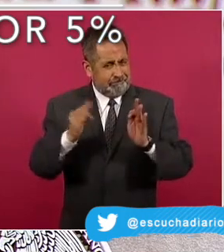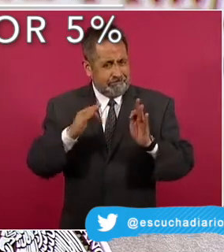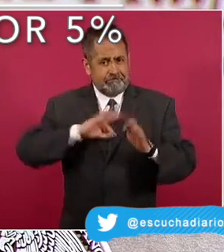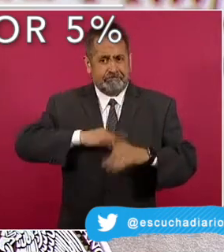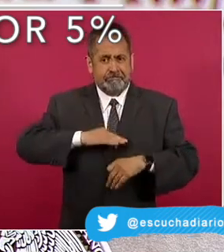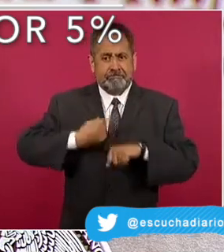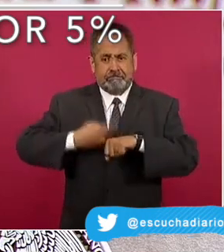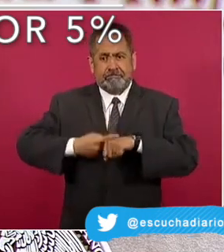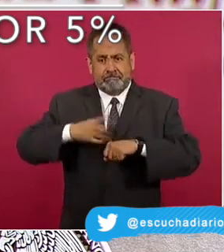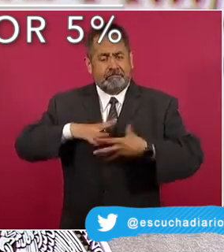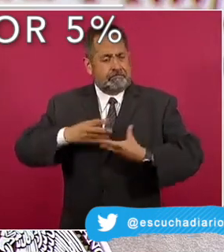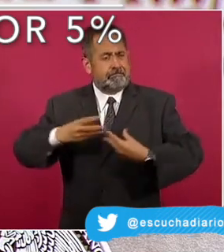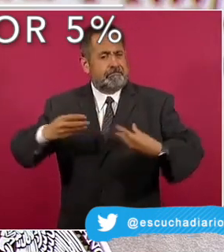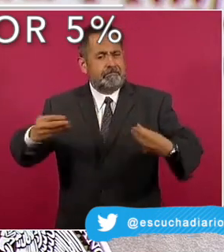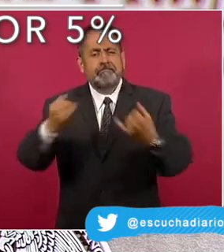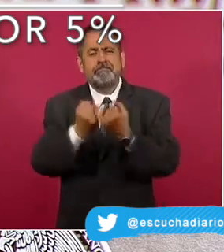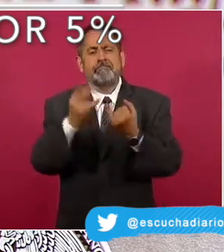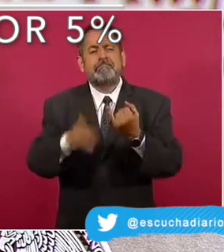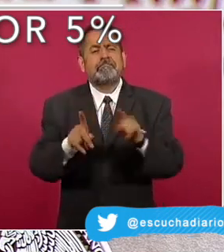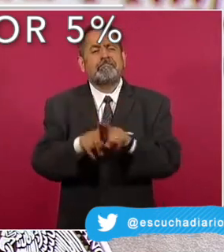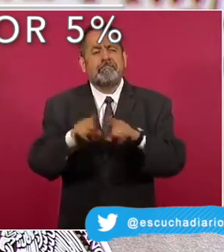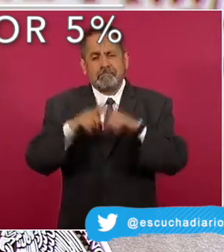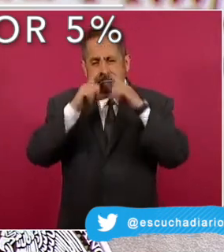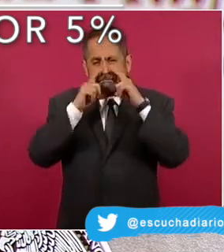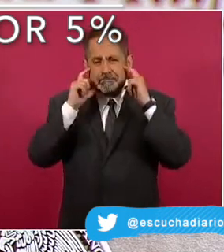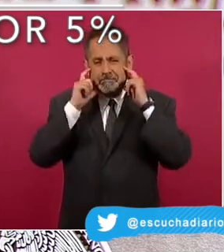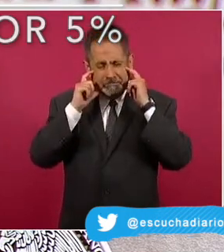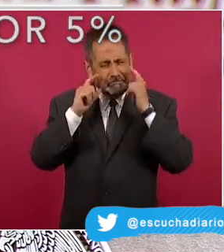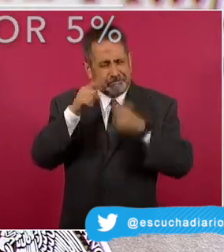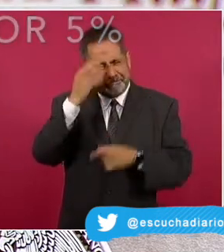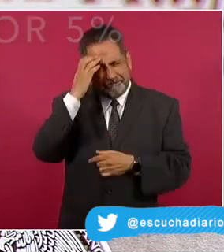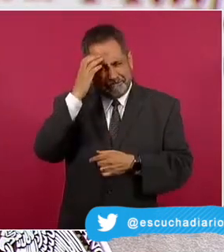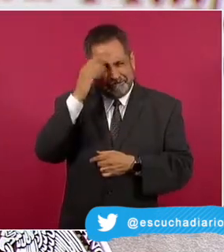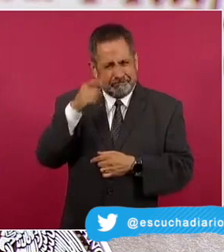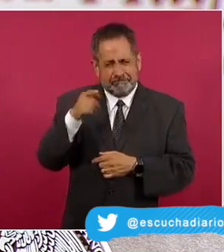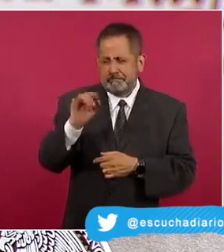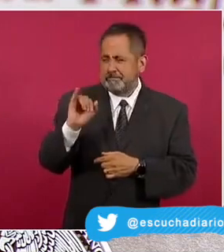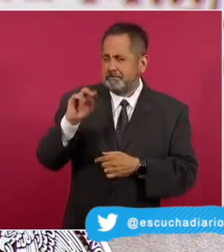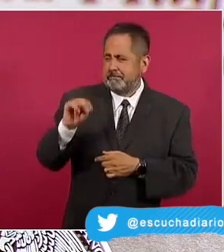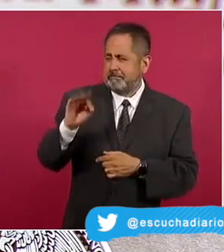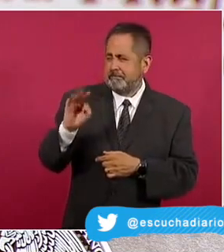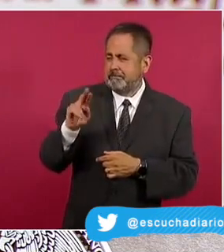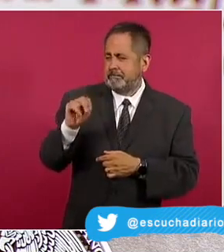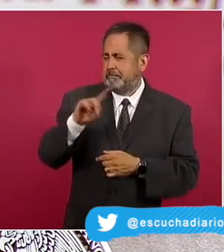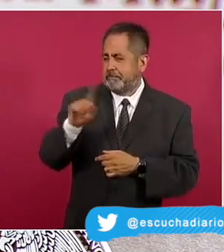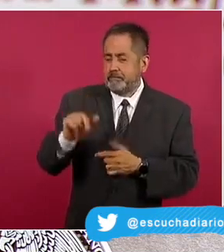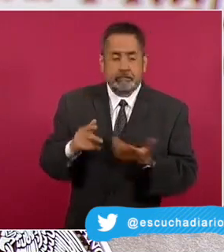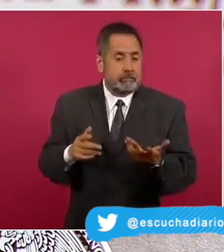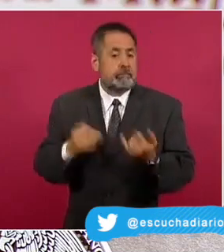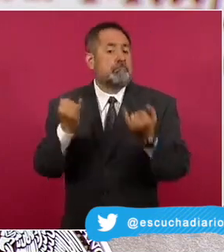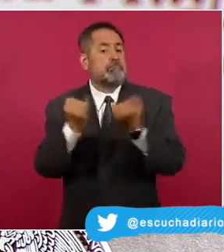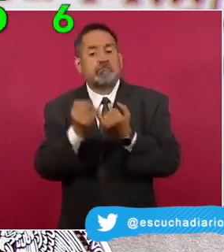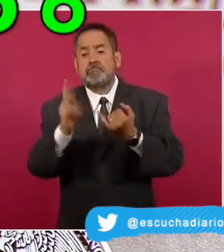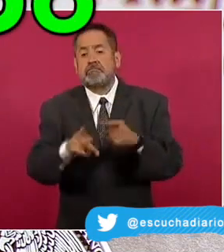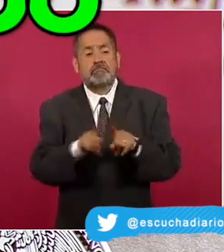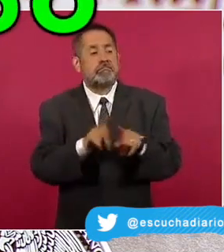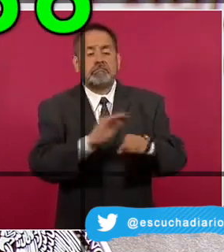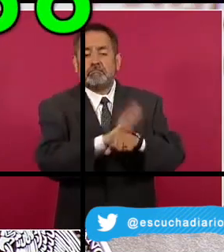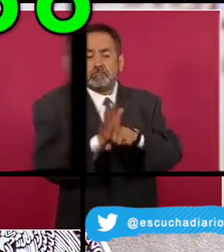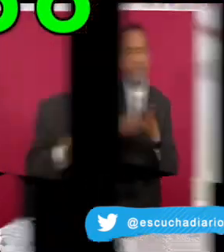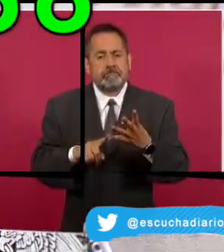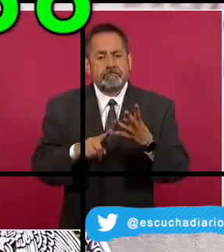se mantiene en 5%. En cuanto a la vacunación en México, en todo el país, hay un total de